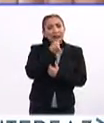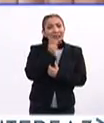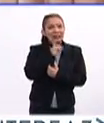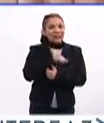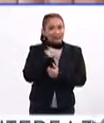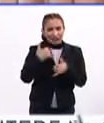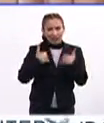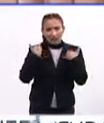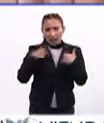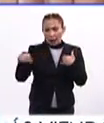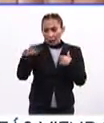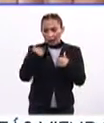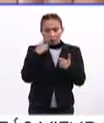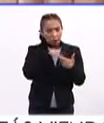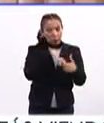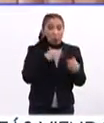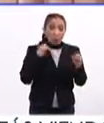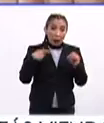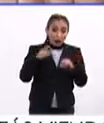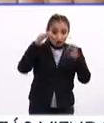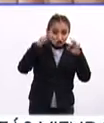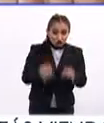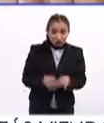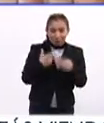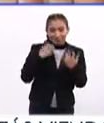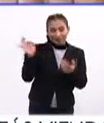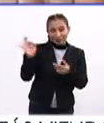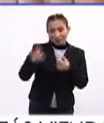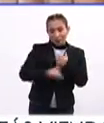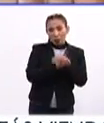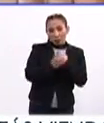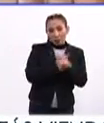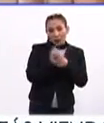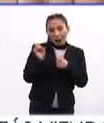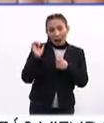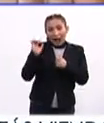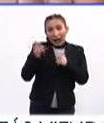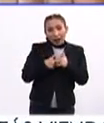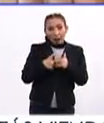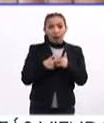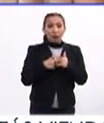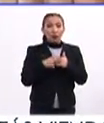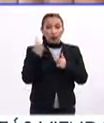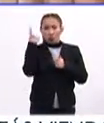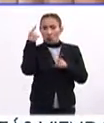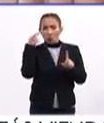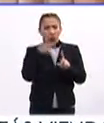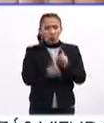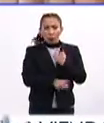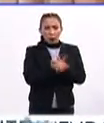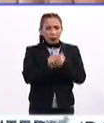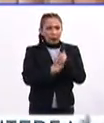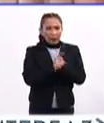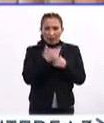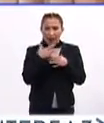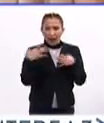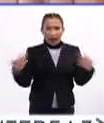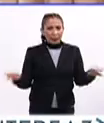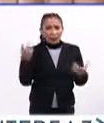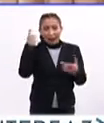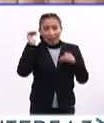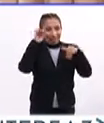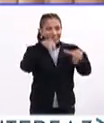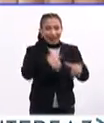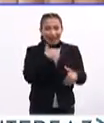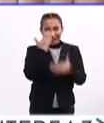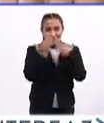pero a veces quizás en la práctica pues puedan enfrentar obstáculos las personas, ¿no? Uno de los obstáculos grandes que